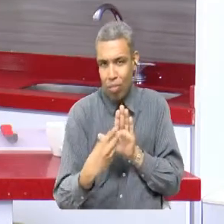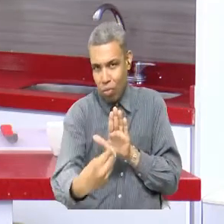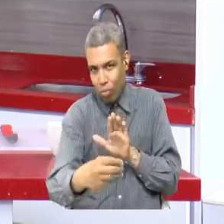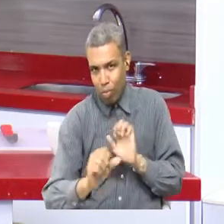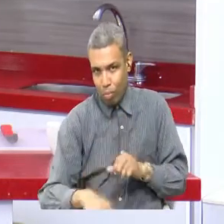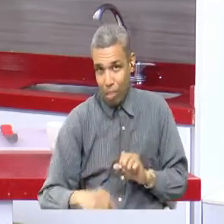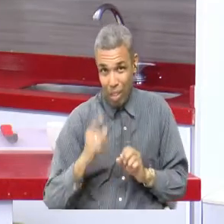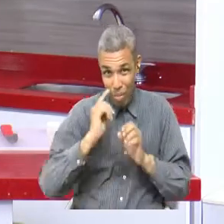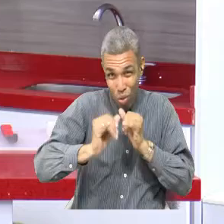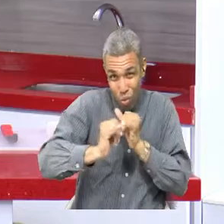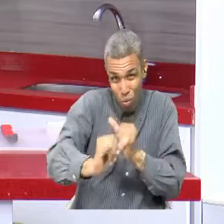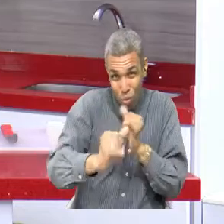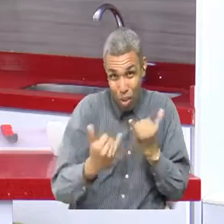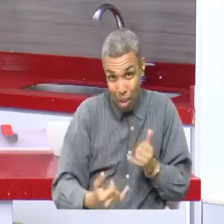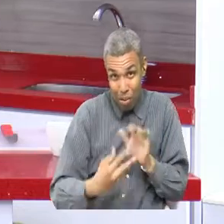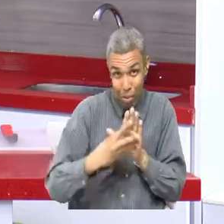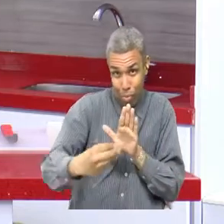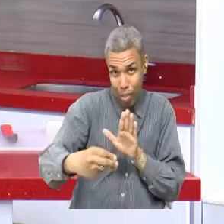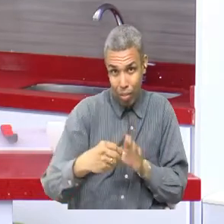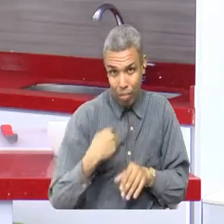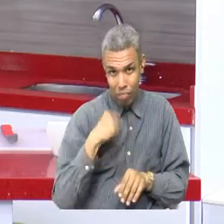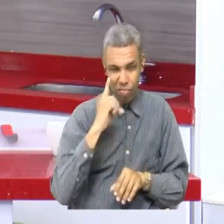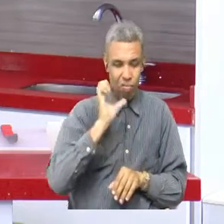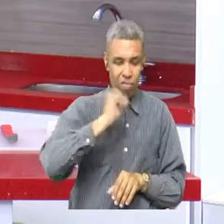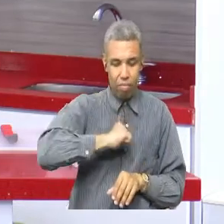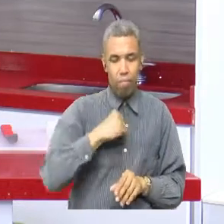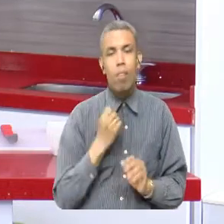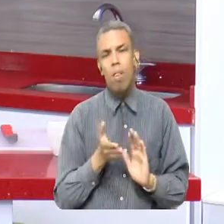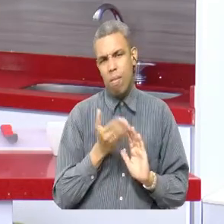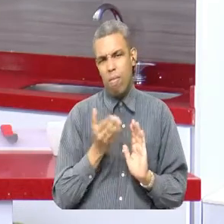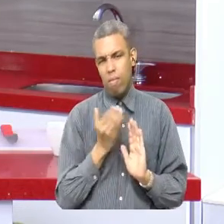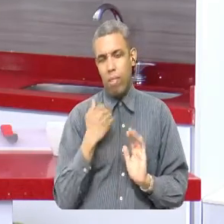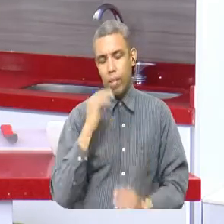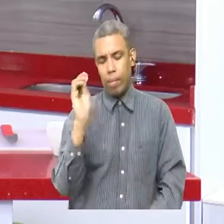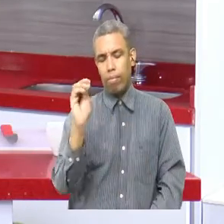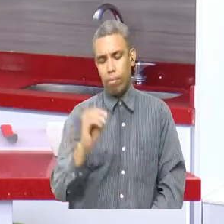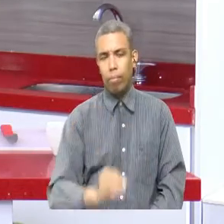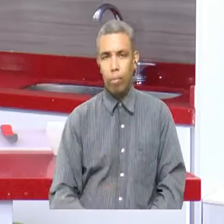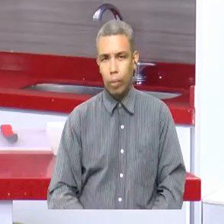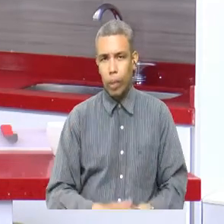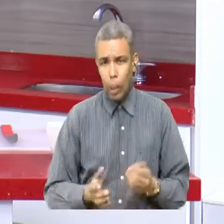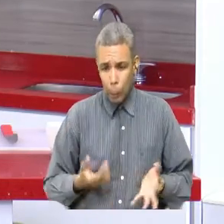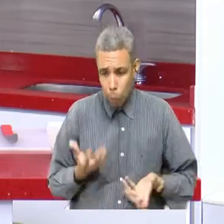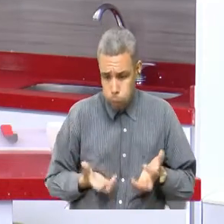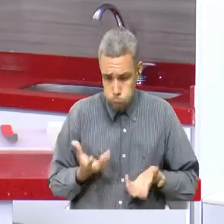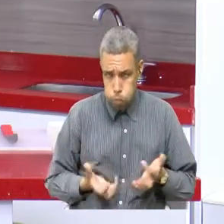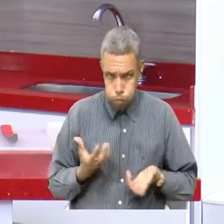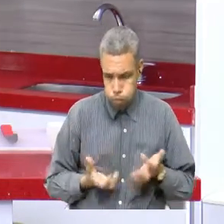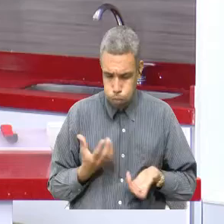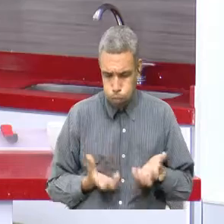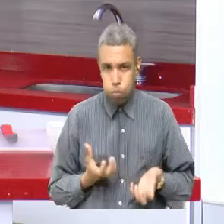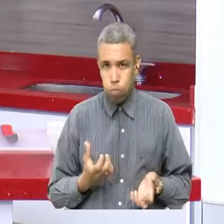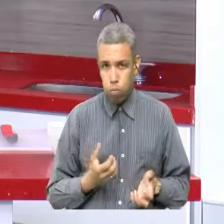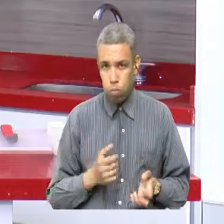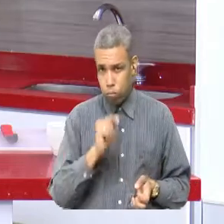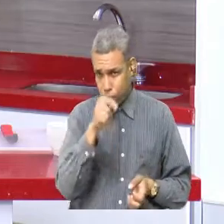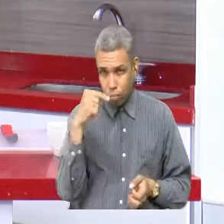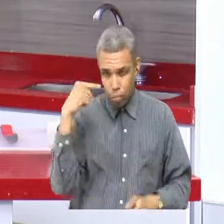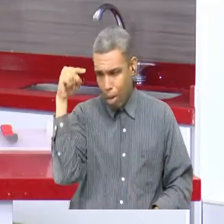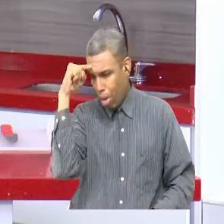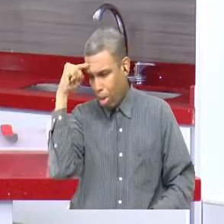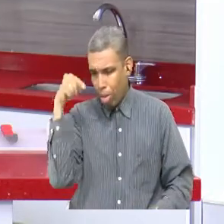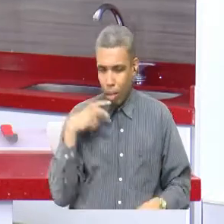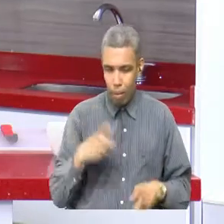con nosotros, es muy sencillo. So, la cocina no es para complicarse. Bueno, perfecto. Mientras tanto, yo